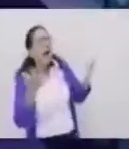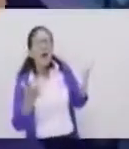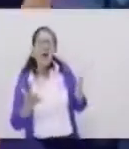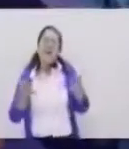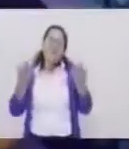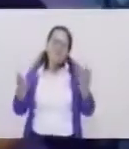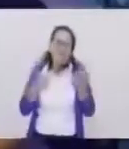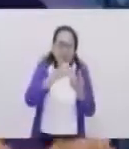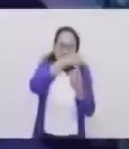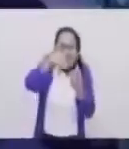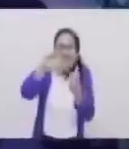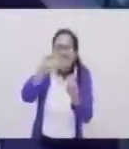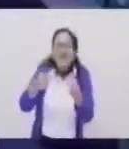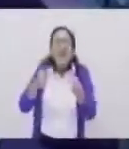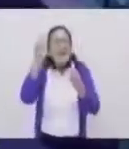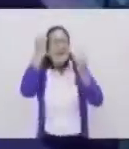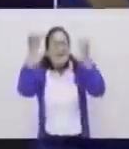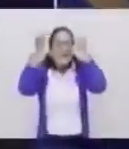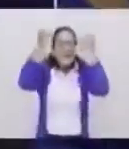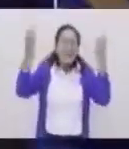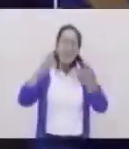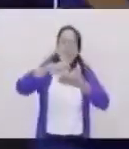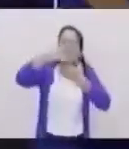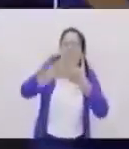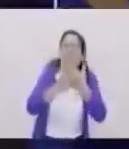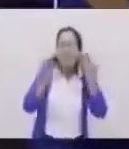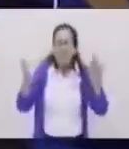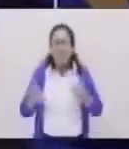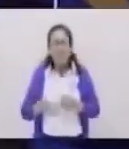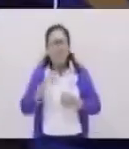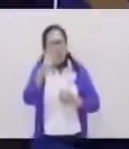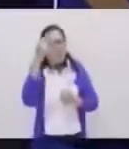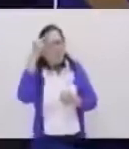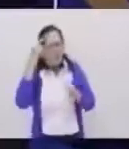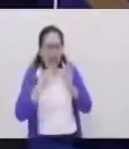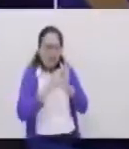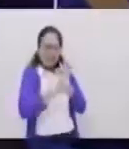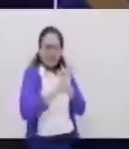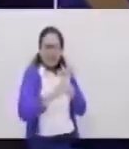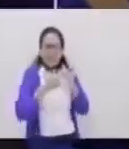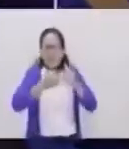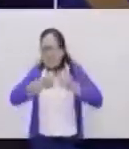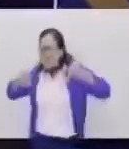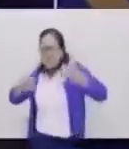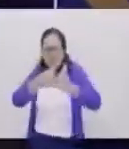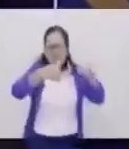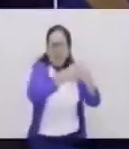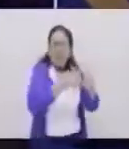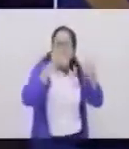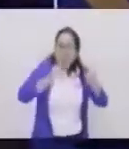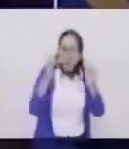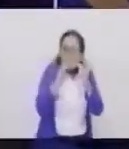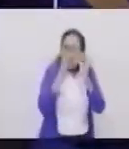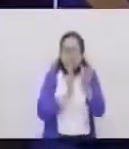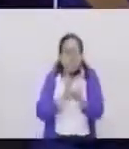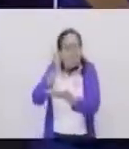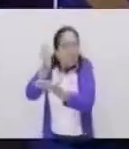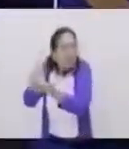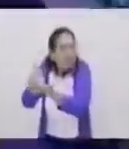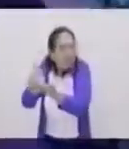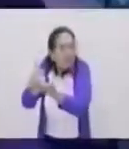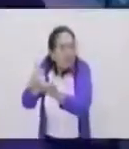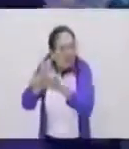para hacer grandes proyectos y grandes cosas. ¿Tú crees que si esas tres cabritas no se hubieran juntado, hubieran podido pasar?